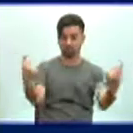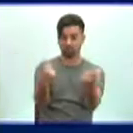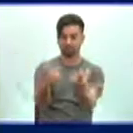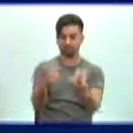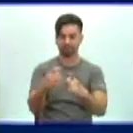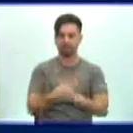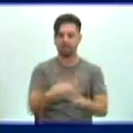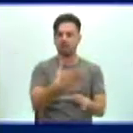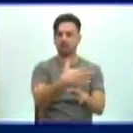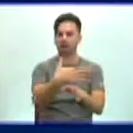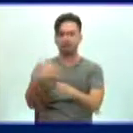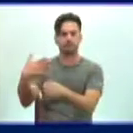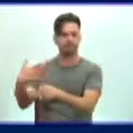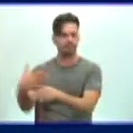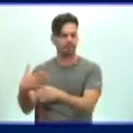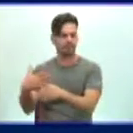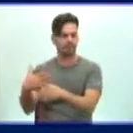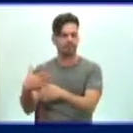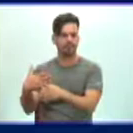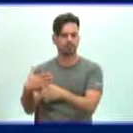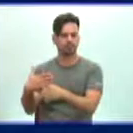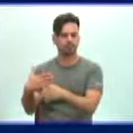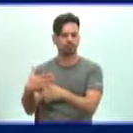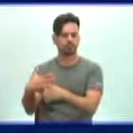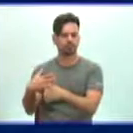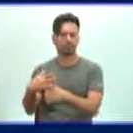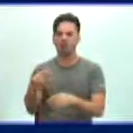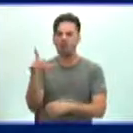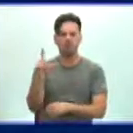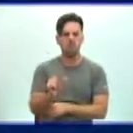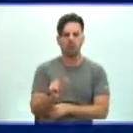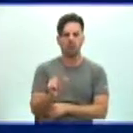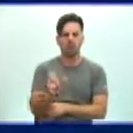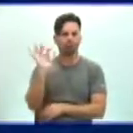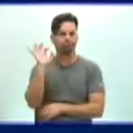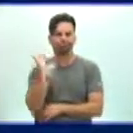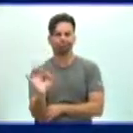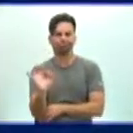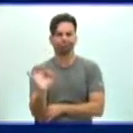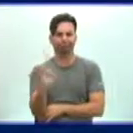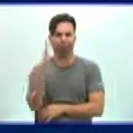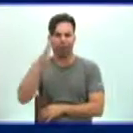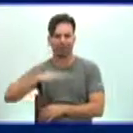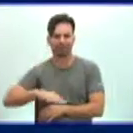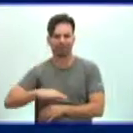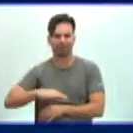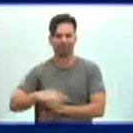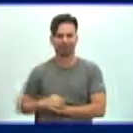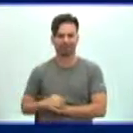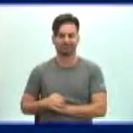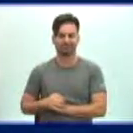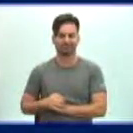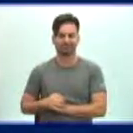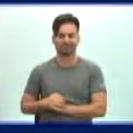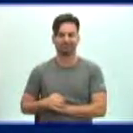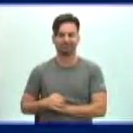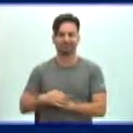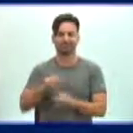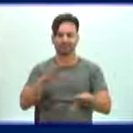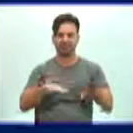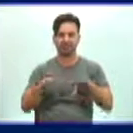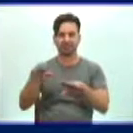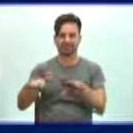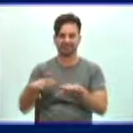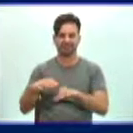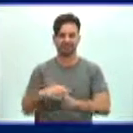variables, escasas o nulas en los desiertos y semidesiertos y abundantes en las zonas de bosques tropicales. Eso